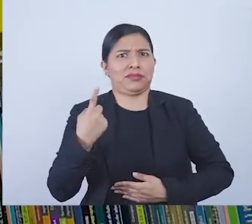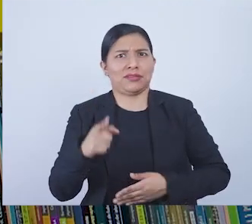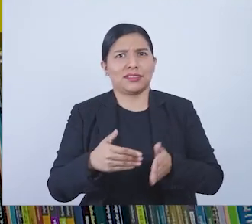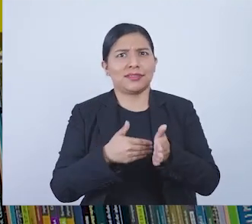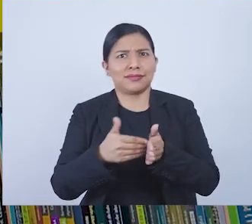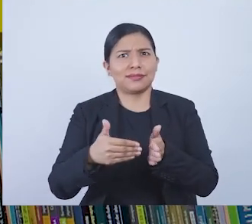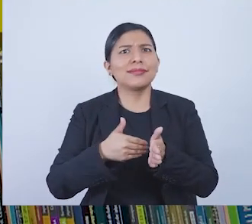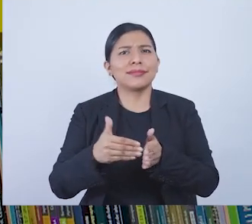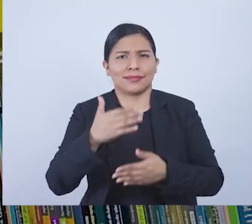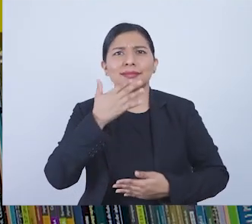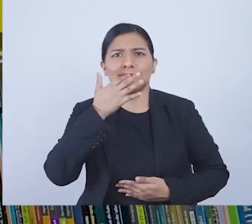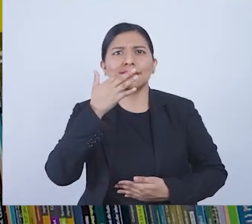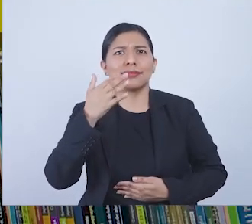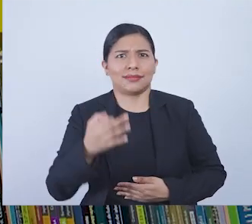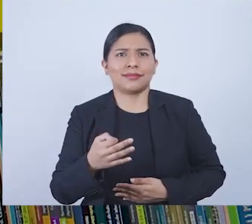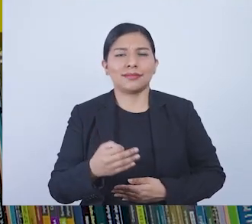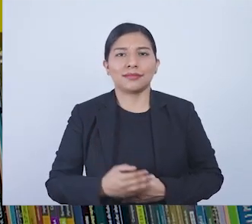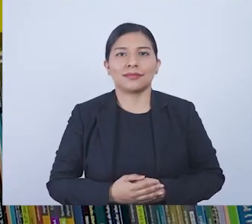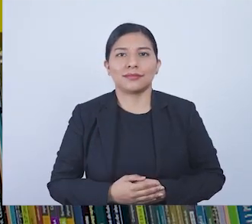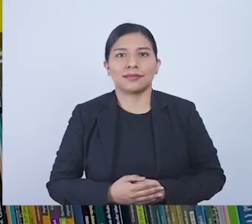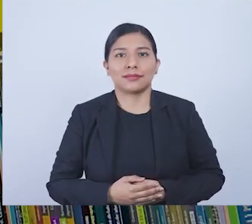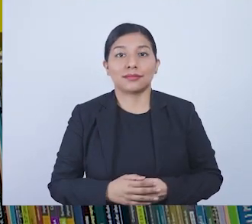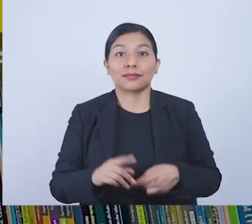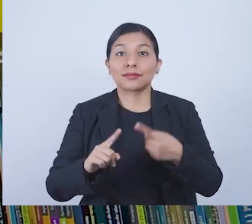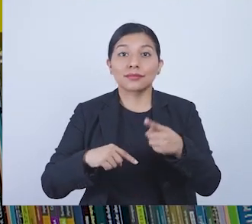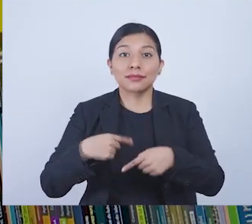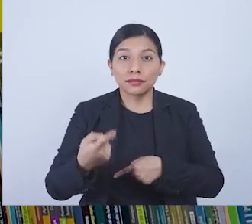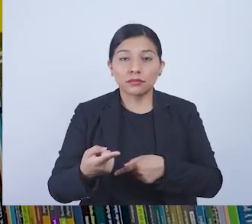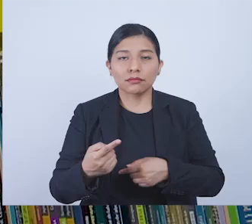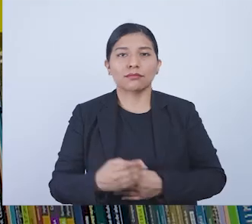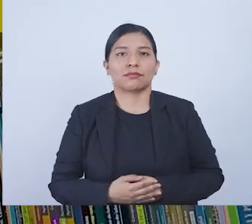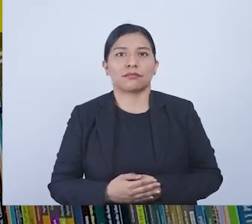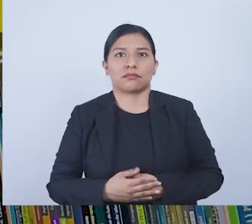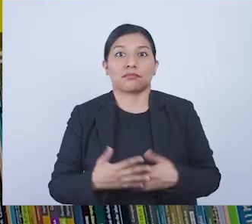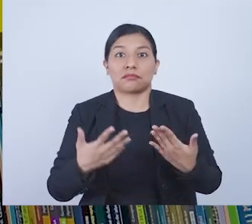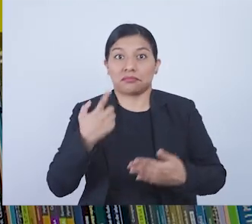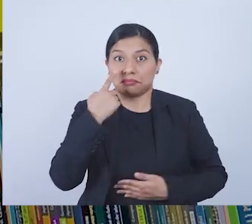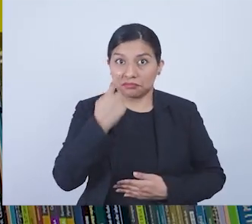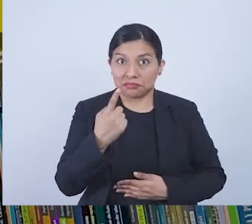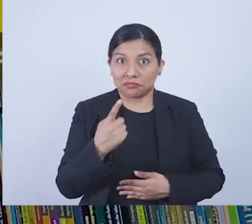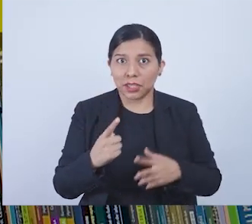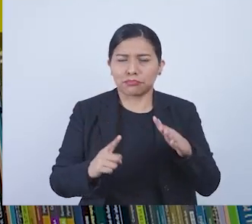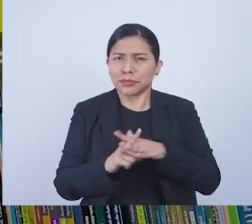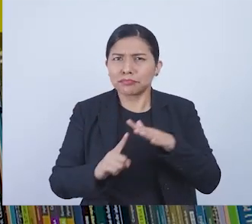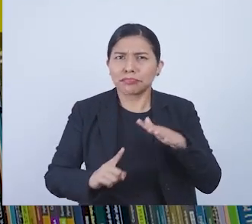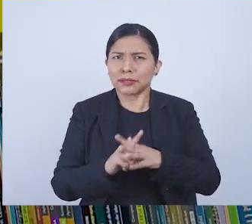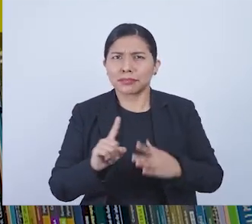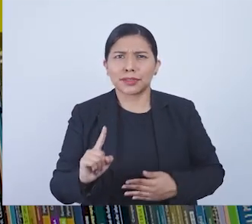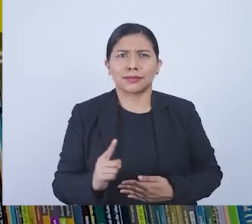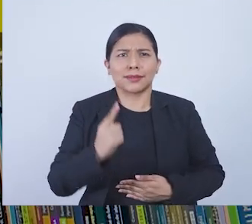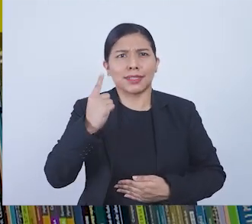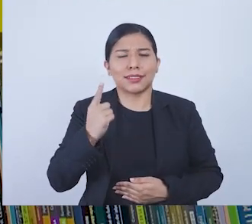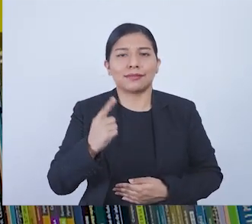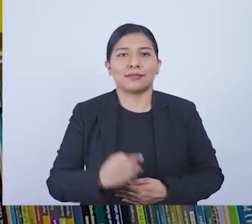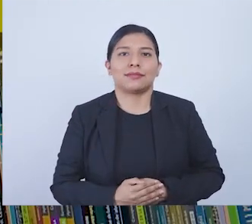de las especialidades en educación. Y luego pues con el convenio aparecieron el primer